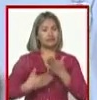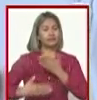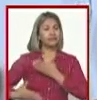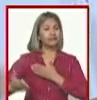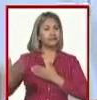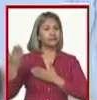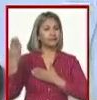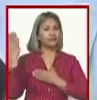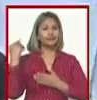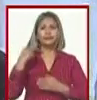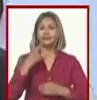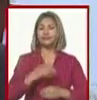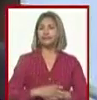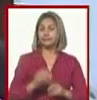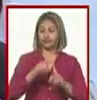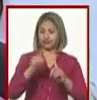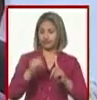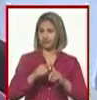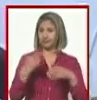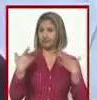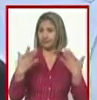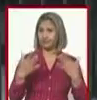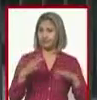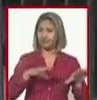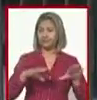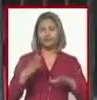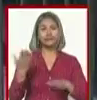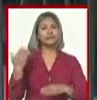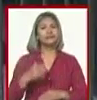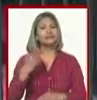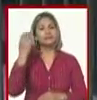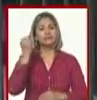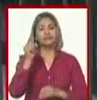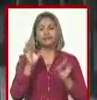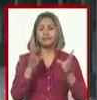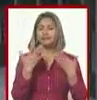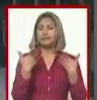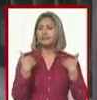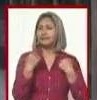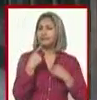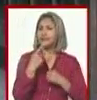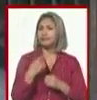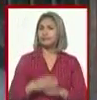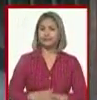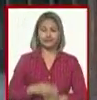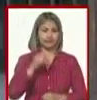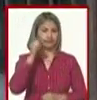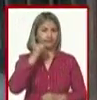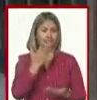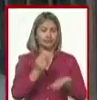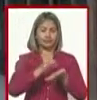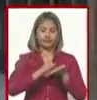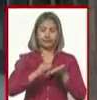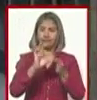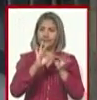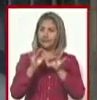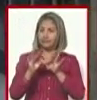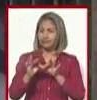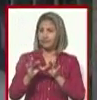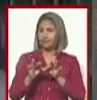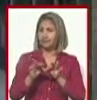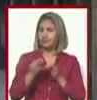aquí, cuando estaba embarazada ya una vez pasó. Debido a la gravedad de las lesiones, la víctima fue sometida a una cirugía